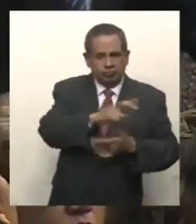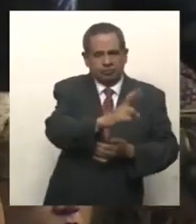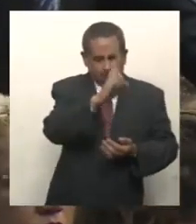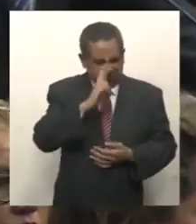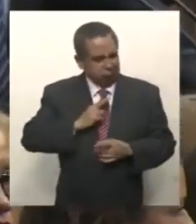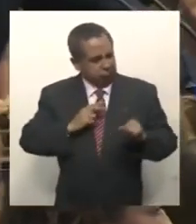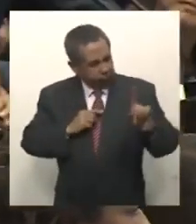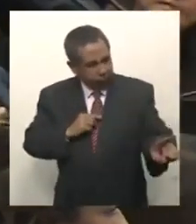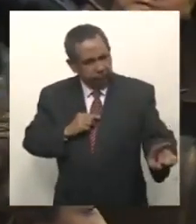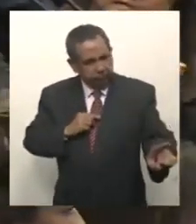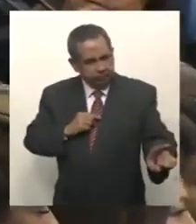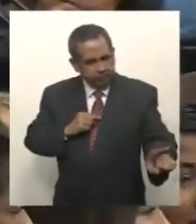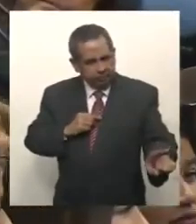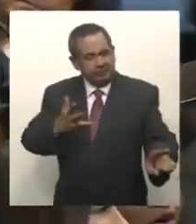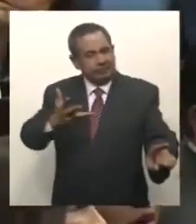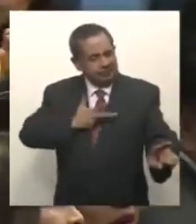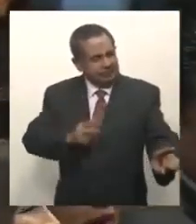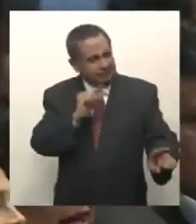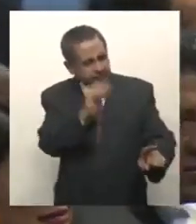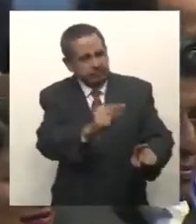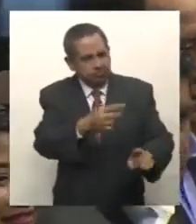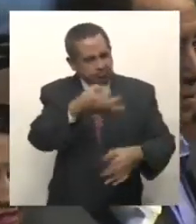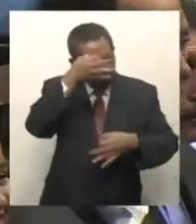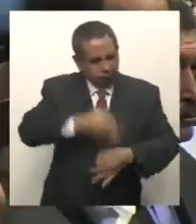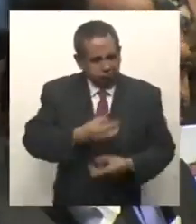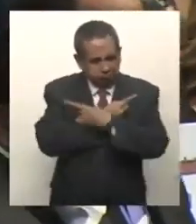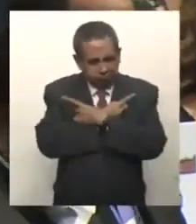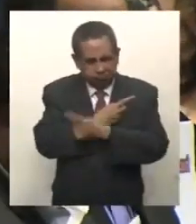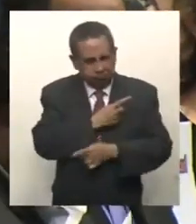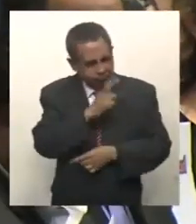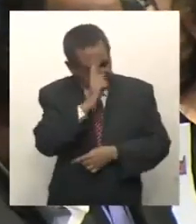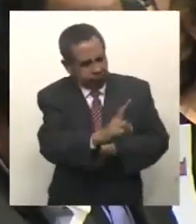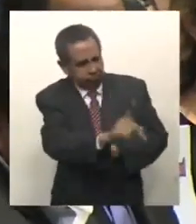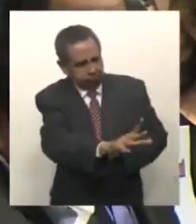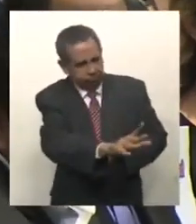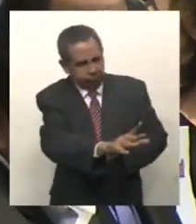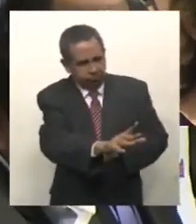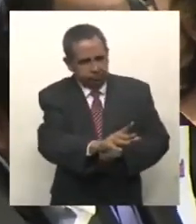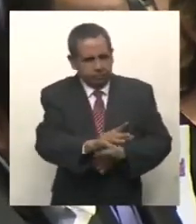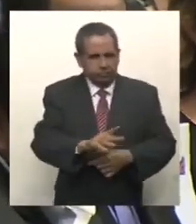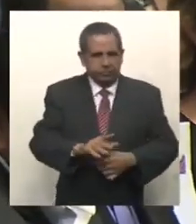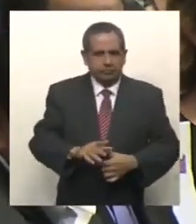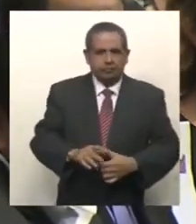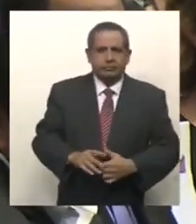respéteme por favor. Tengan un poquito de dignidad, nada más.